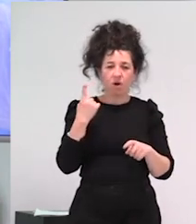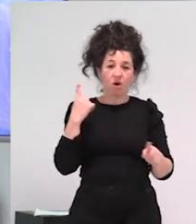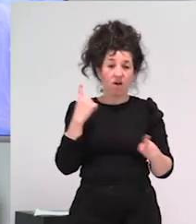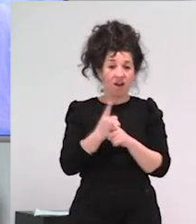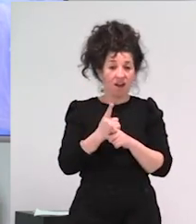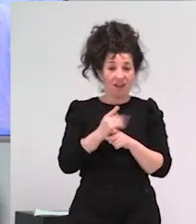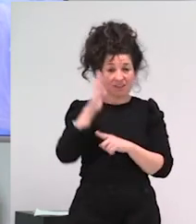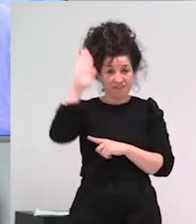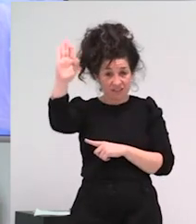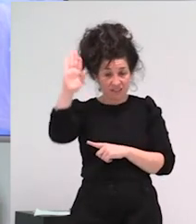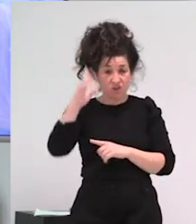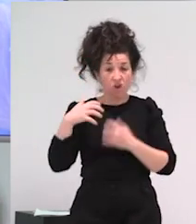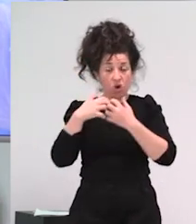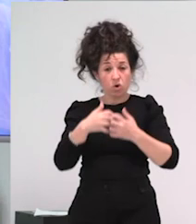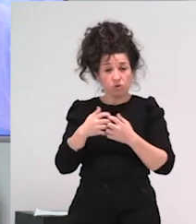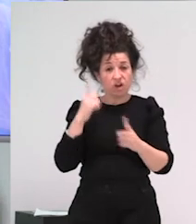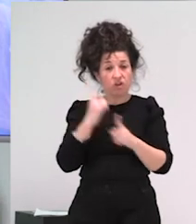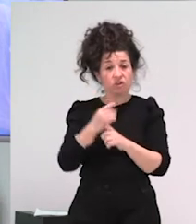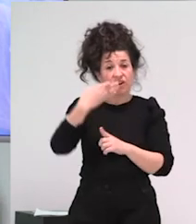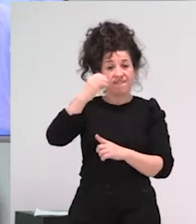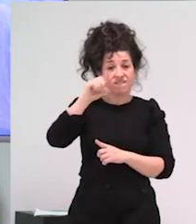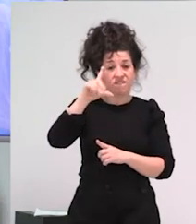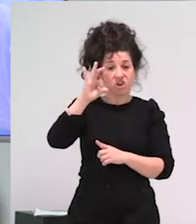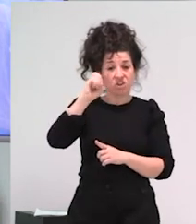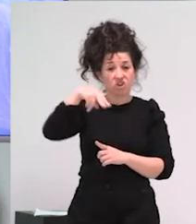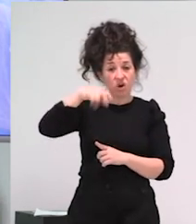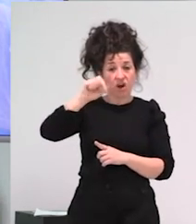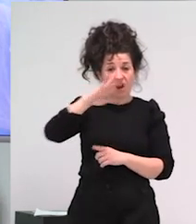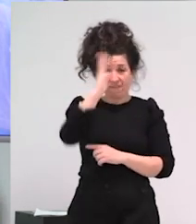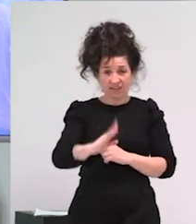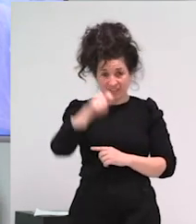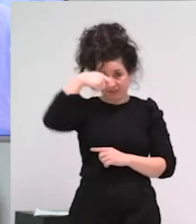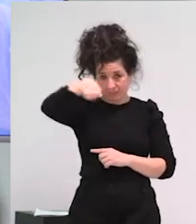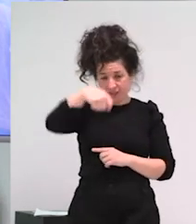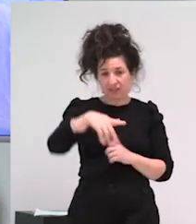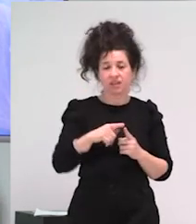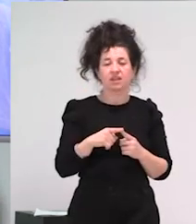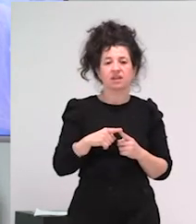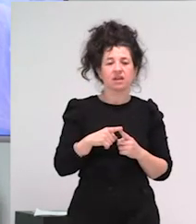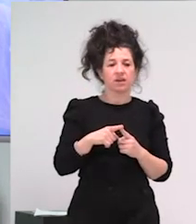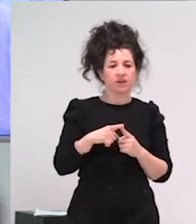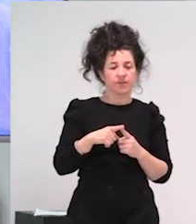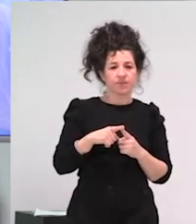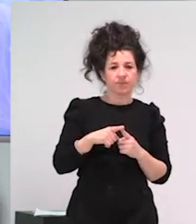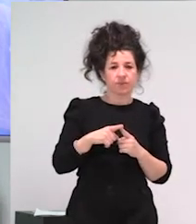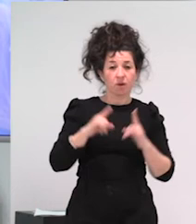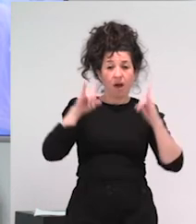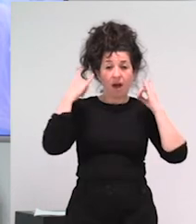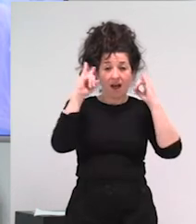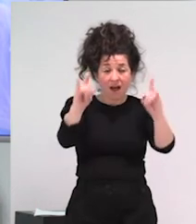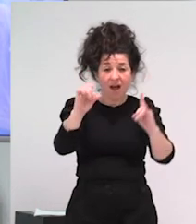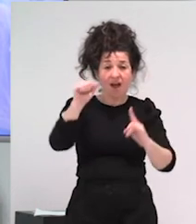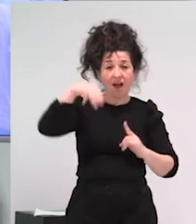lucha contra Bolsonaro y hicieron speeches y hablaron de la necesidad de lo que pasa a la Amazonia no es solo para hacer un